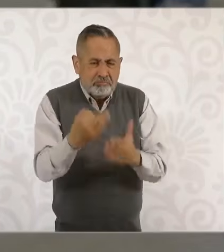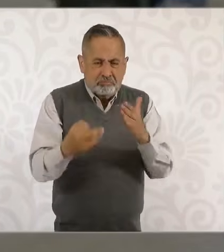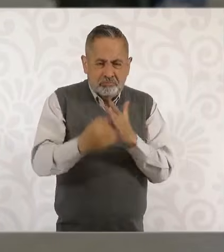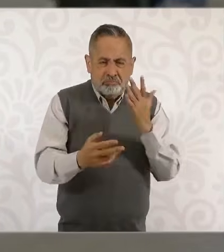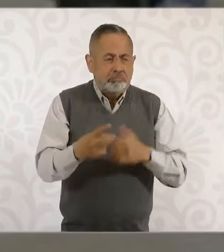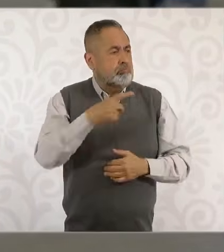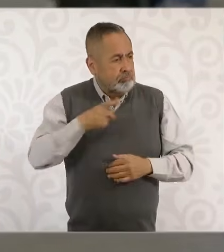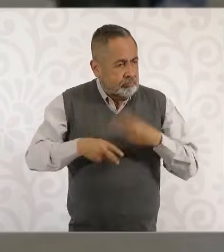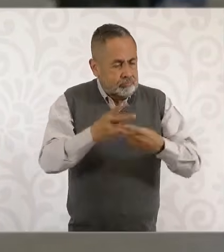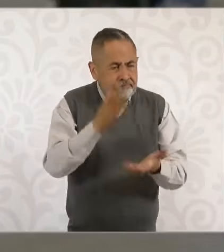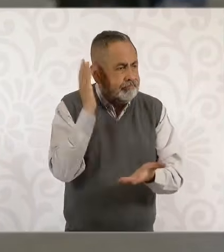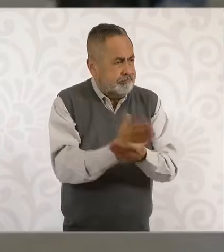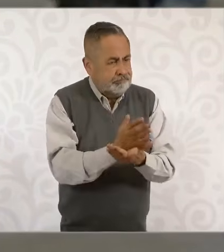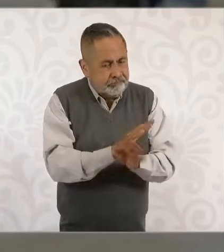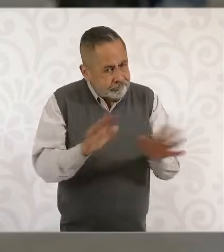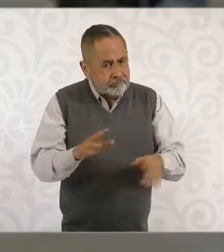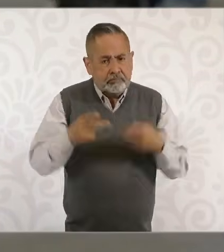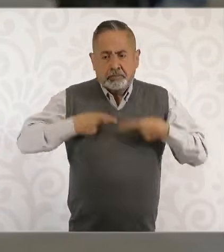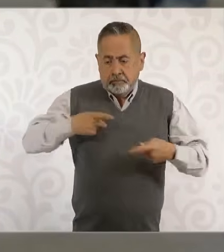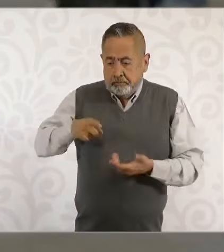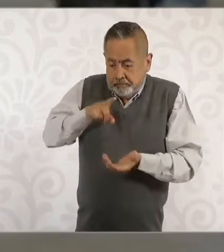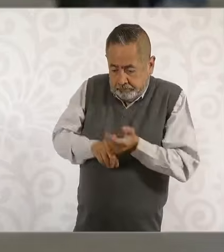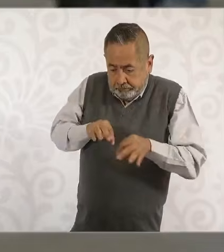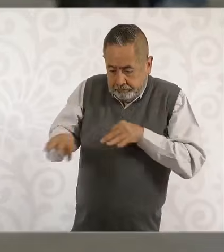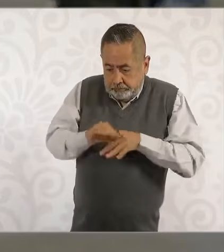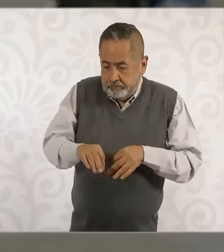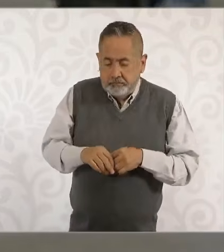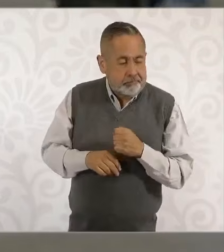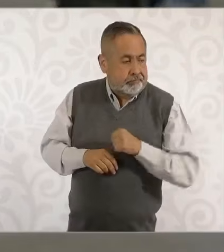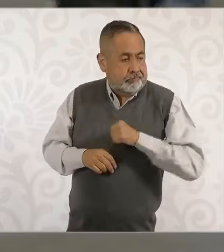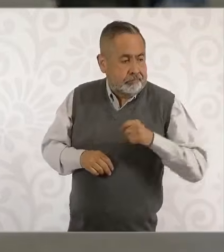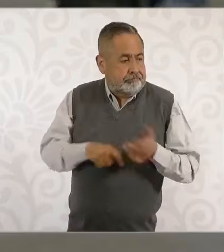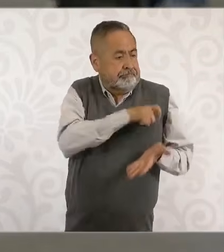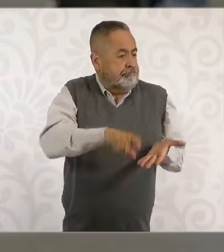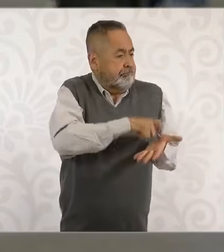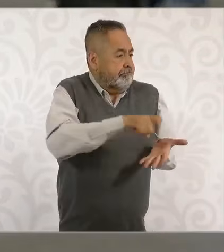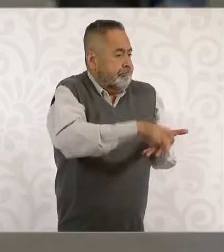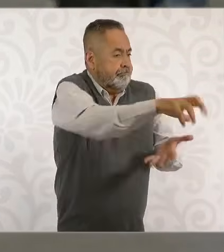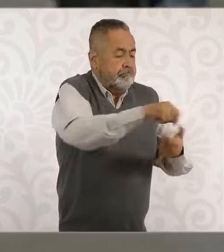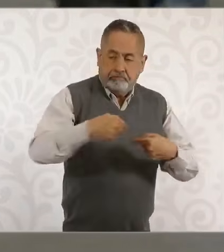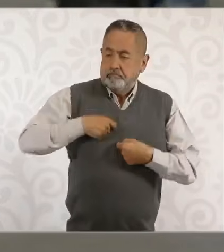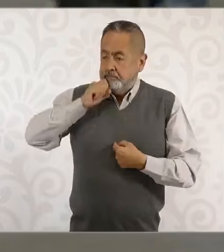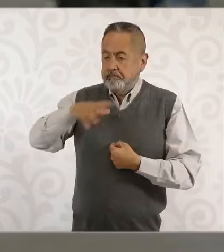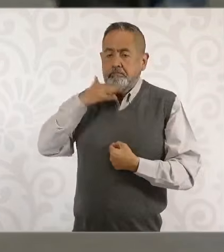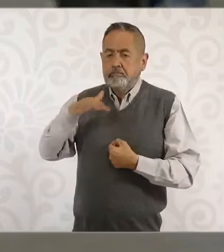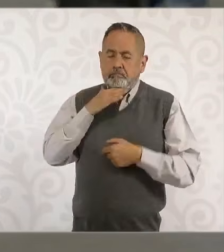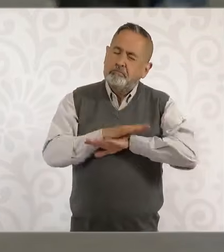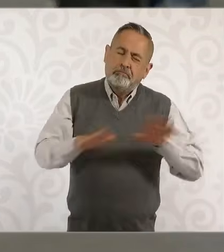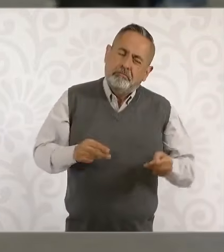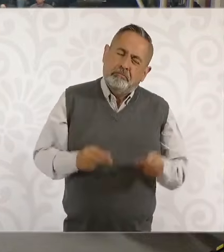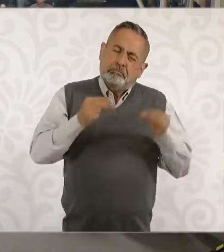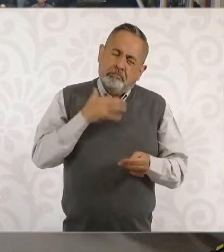de hacer para frenar al menos que los servidores públicos en funciones con señalamientos de corrupción hagan negocios con los